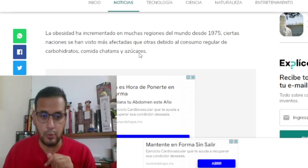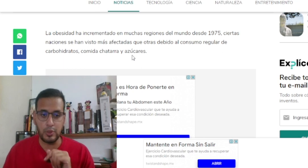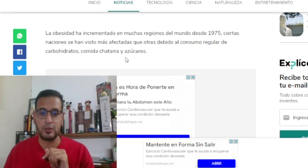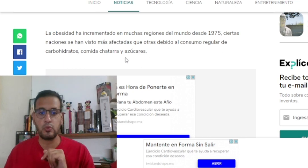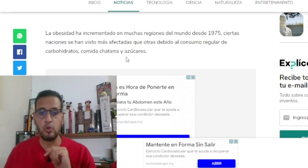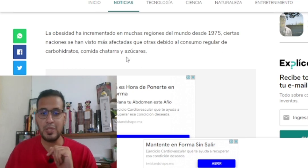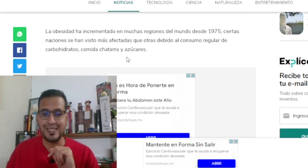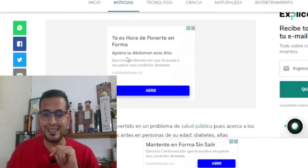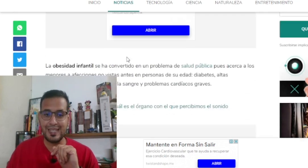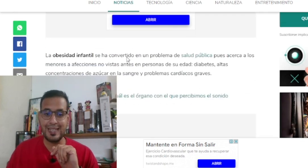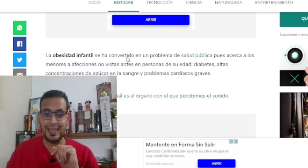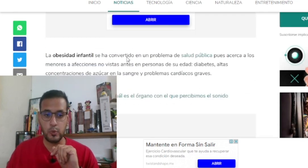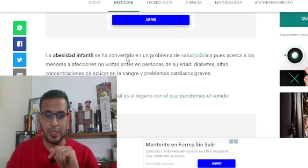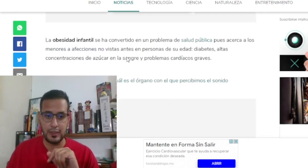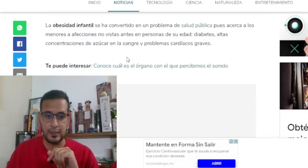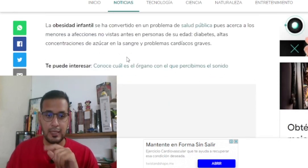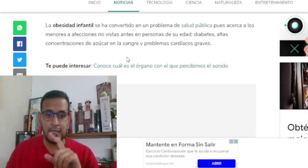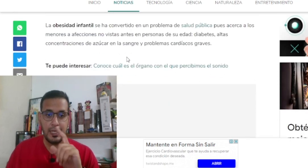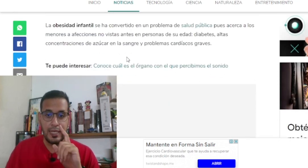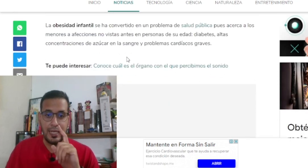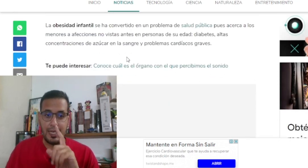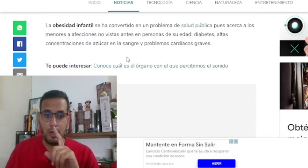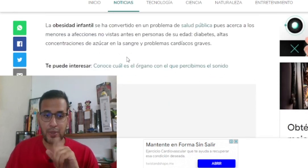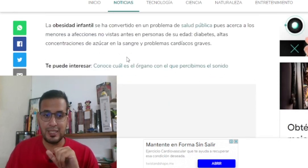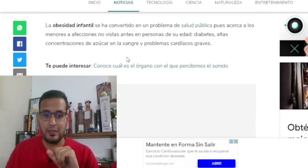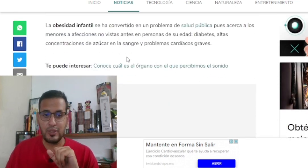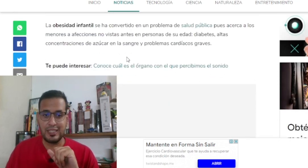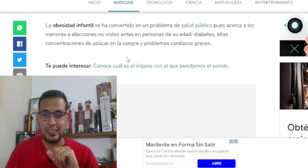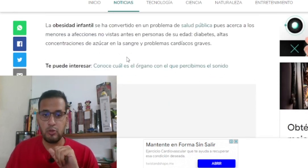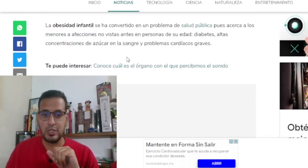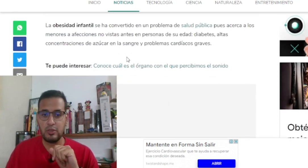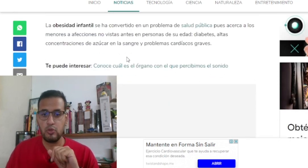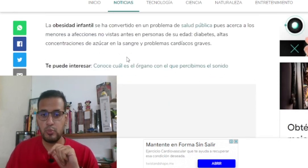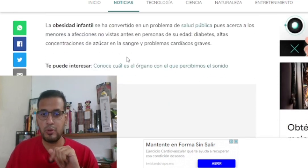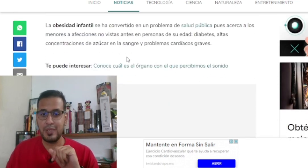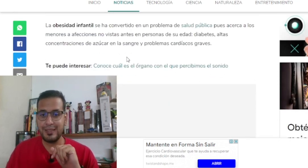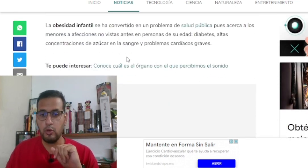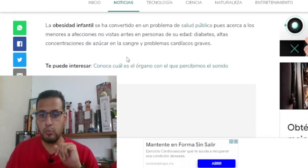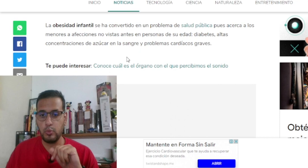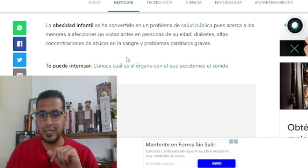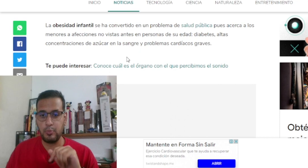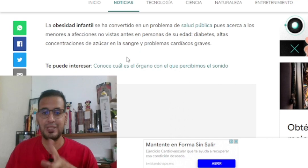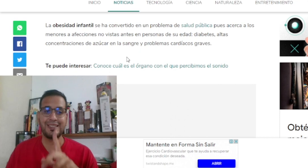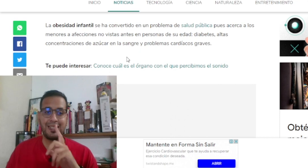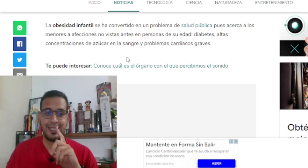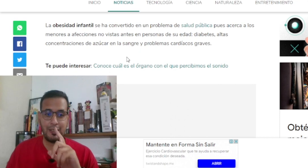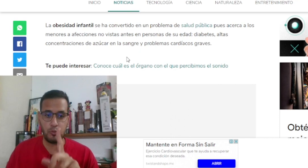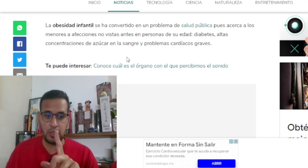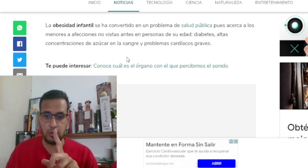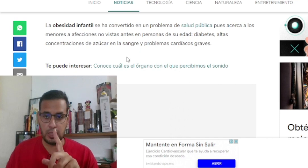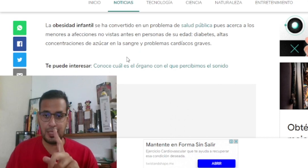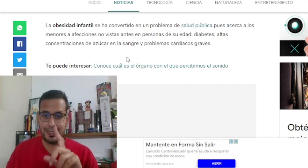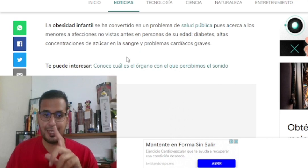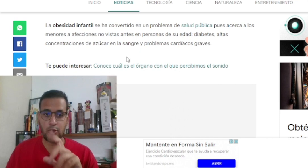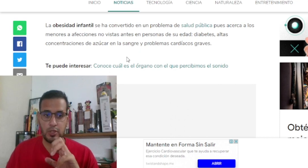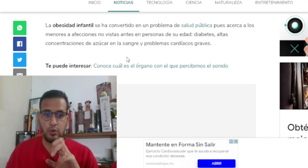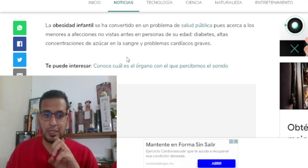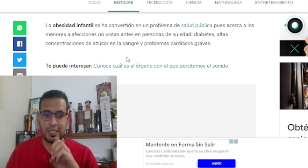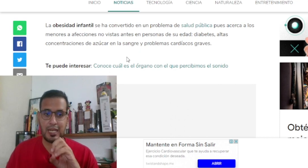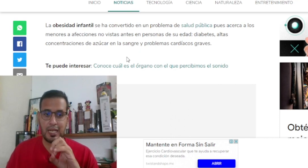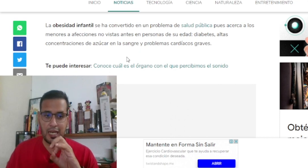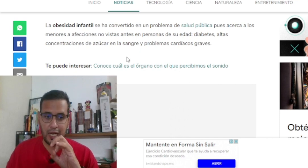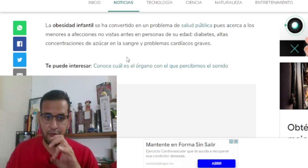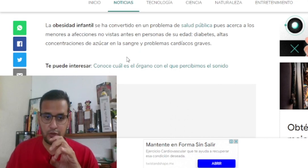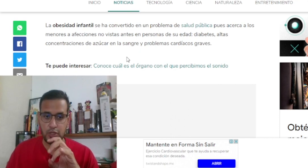regular de carbohidratos, comida chatarra y azúcares. La obesidad infantil se ha convertido en un problema de salud pública, pues acerca a los